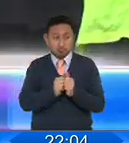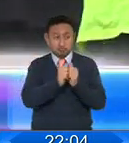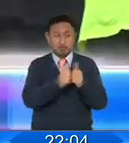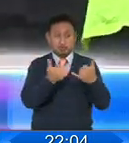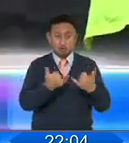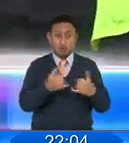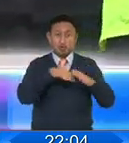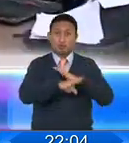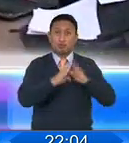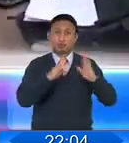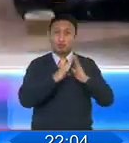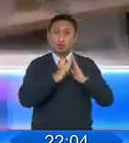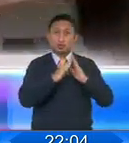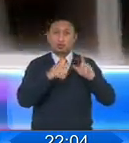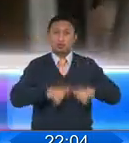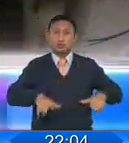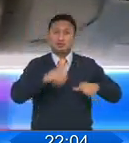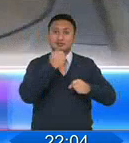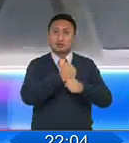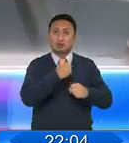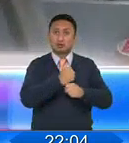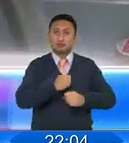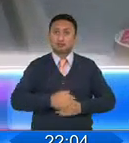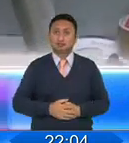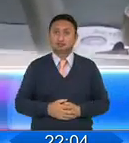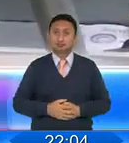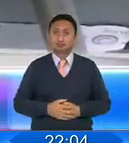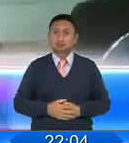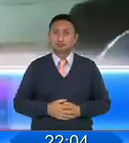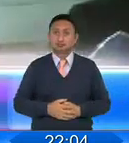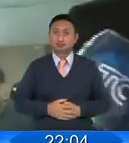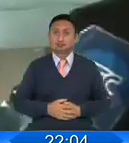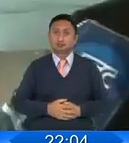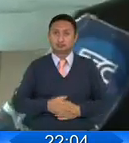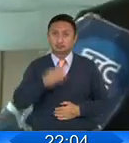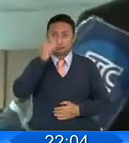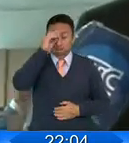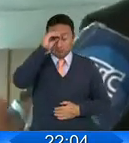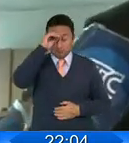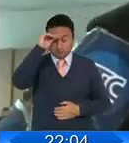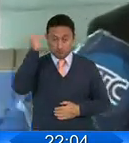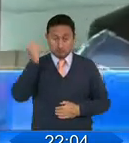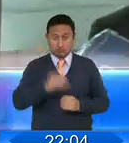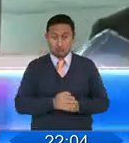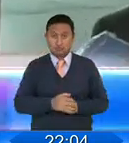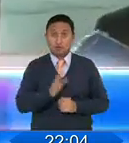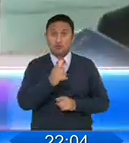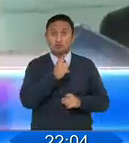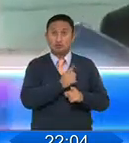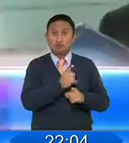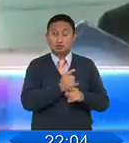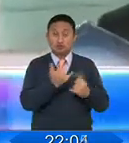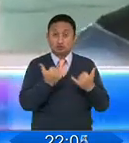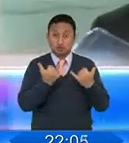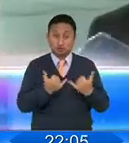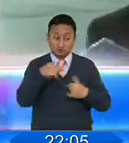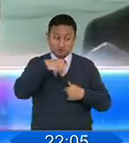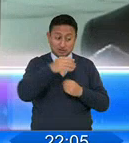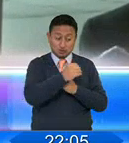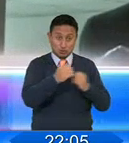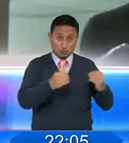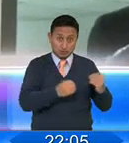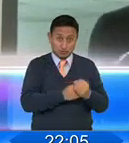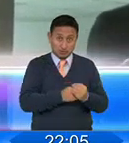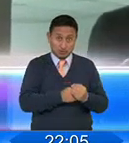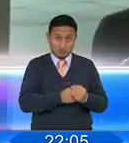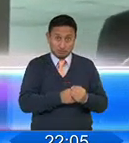el domicilio y el lugar de trabajo de la funcionaria. Por tal motivo se ha realizado en estas oficinas,